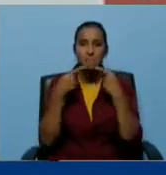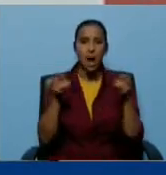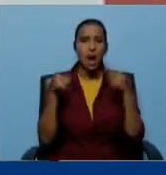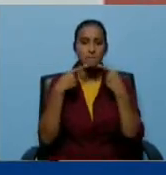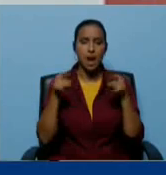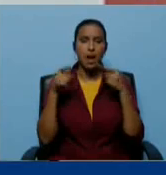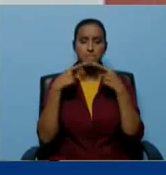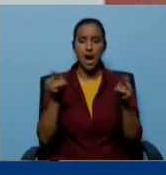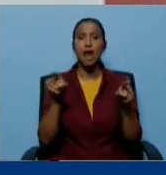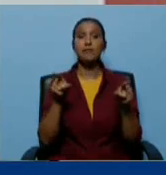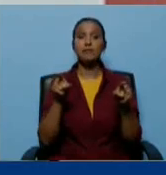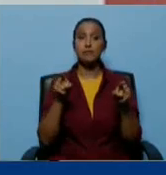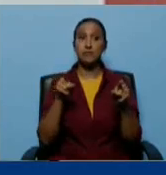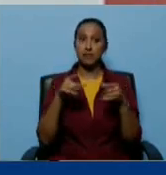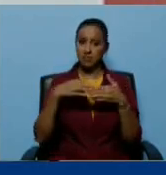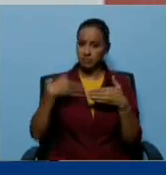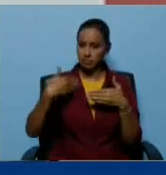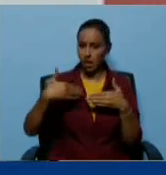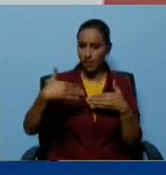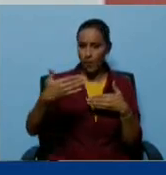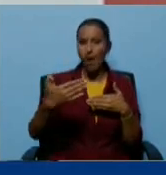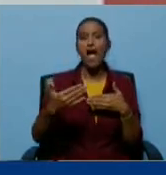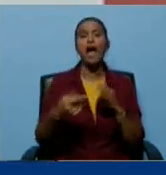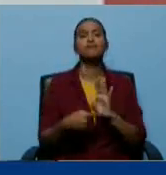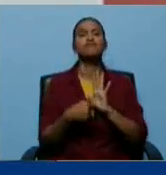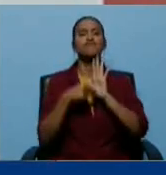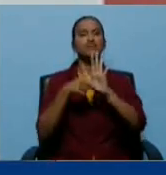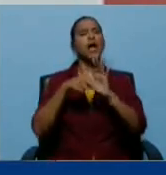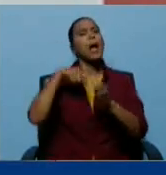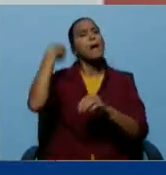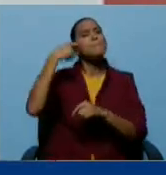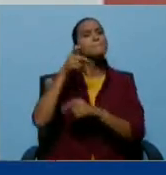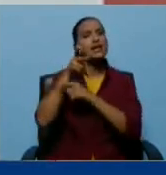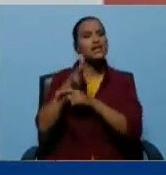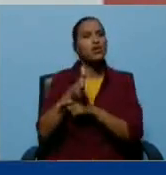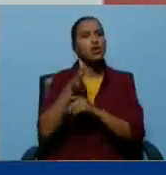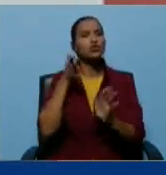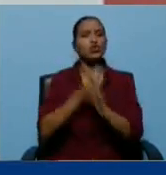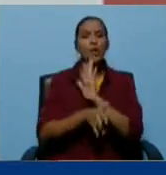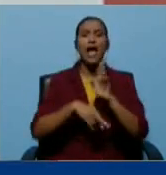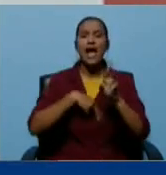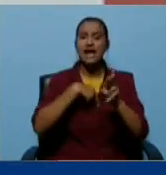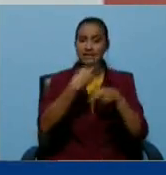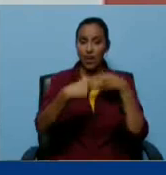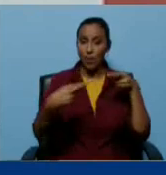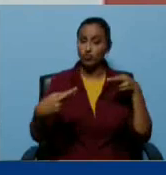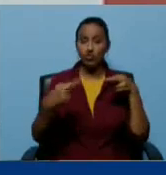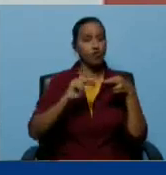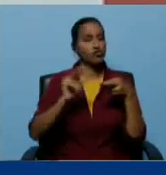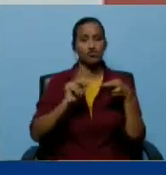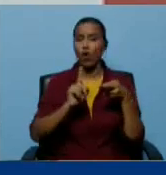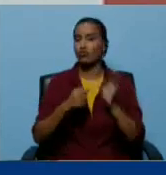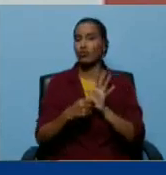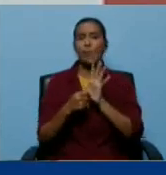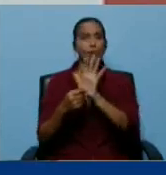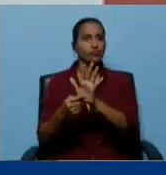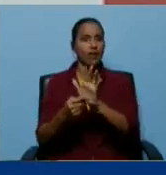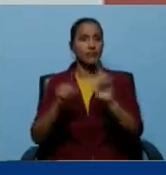Y de ahí surgió aquella película, ¿recuerdan? La revolución no será transmitida o